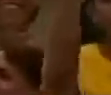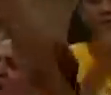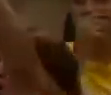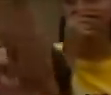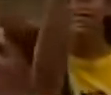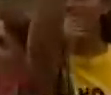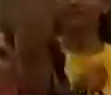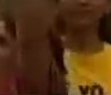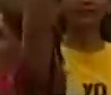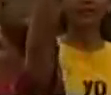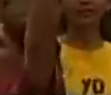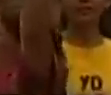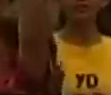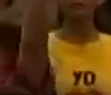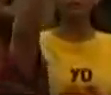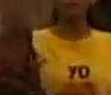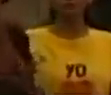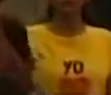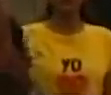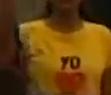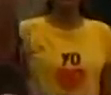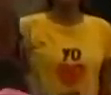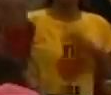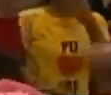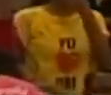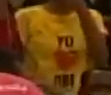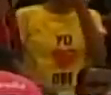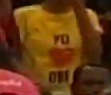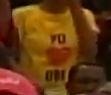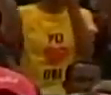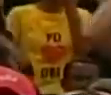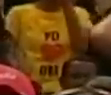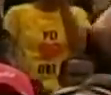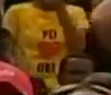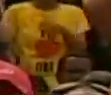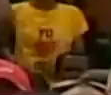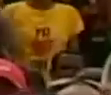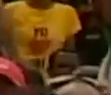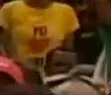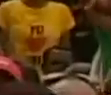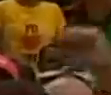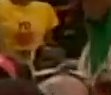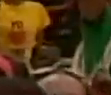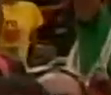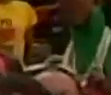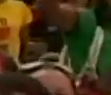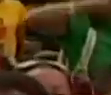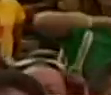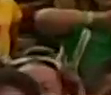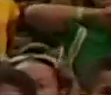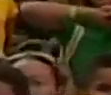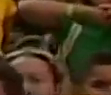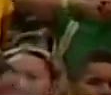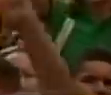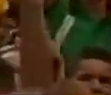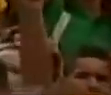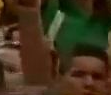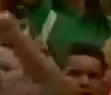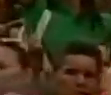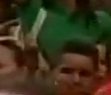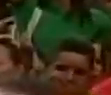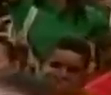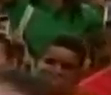Bueno, compatriota, ¡viva la patria! ¡Viva la revolución bolivariana! ¡Que viva el comandante